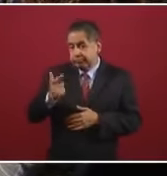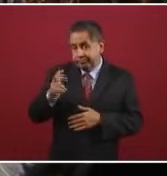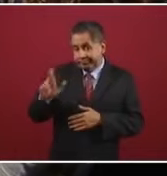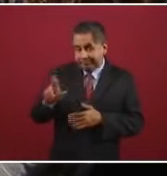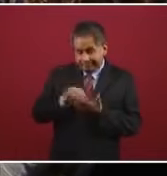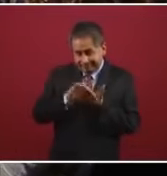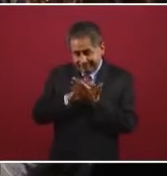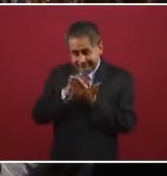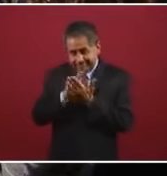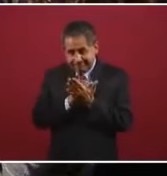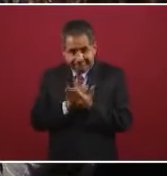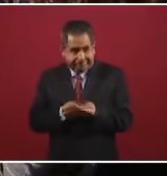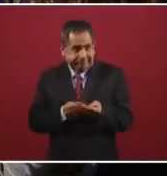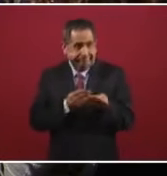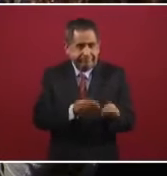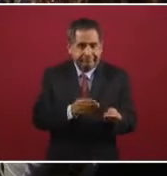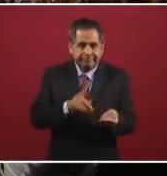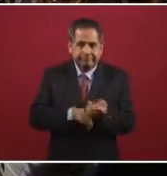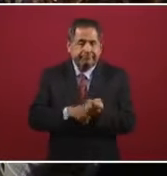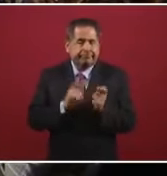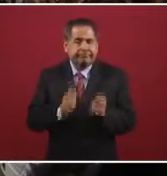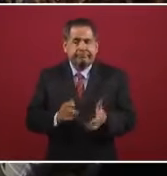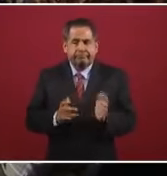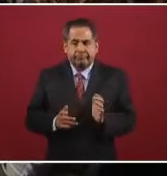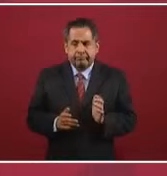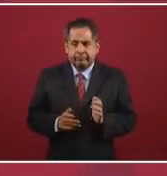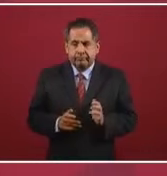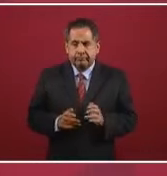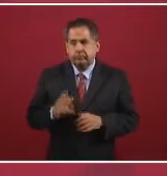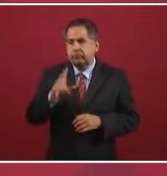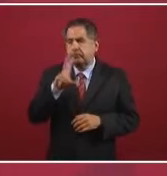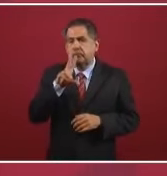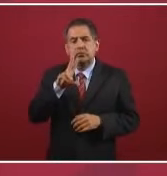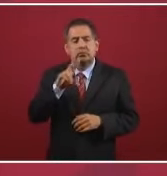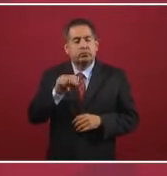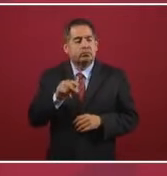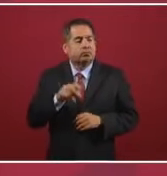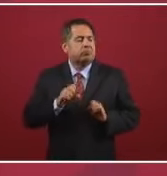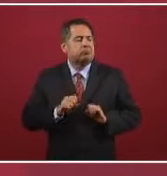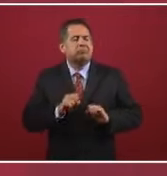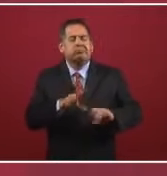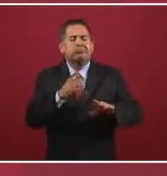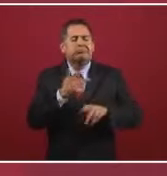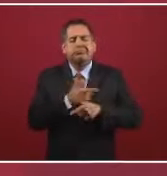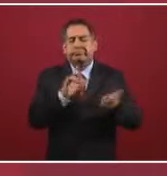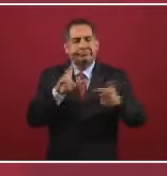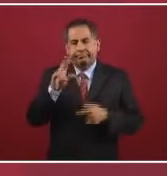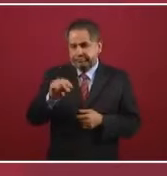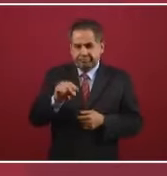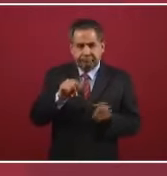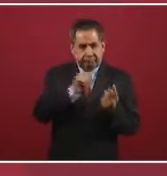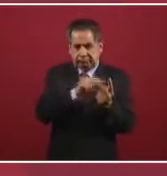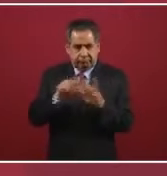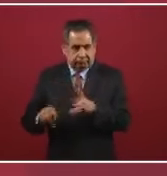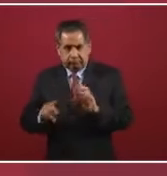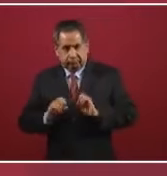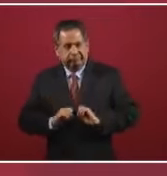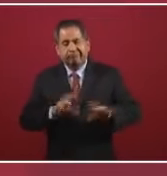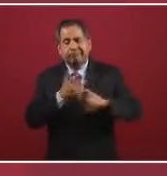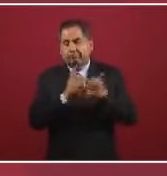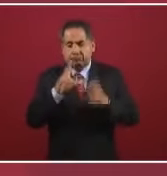General de la República hasta este momento. Y no va a haber impunidad en ningún caso, ni en esos ni en otros.